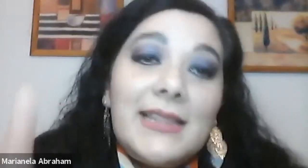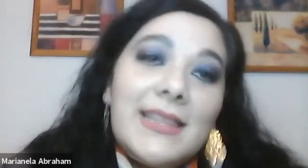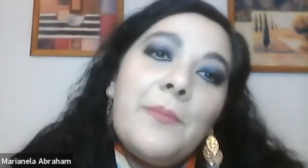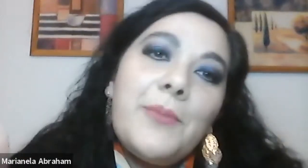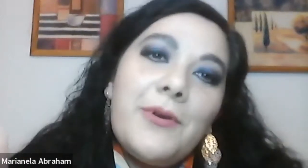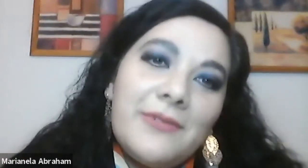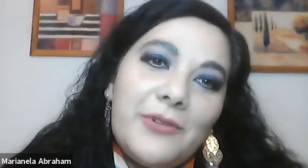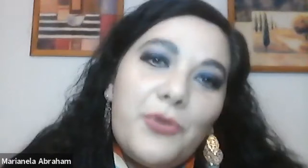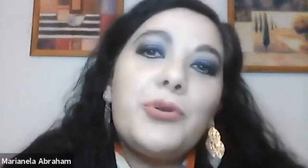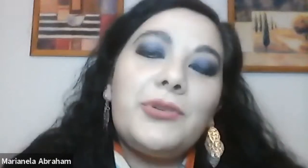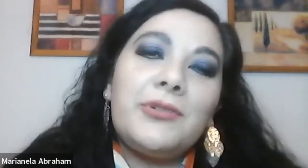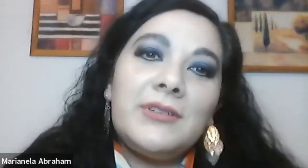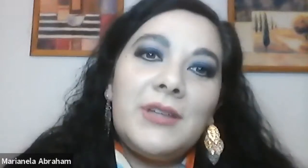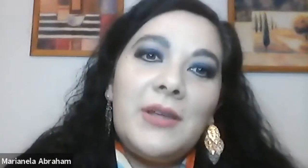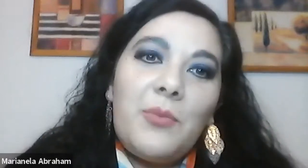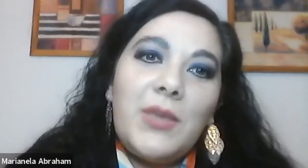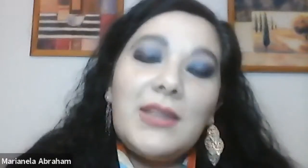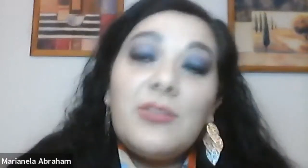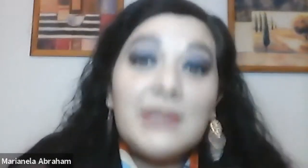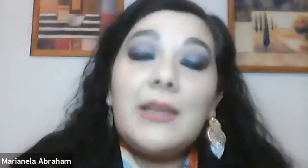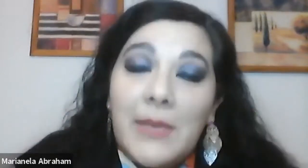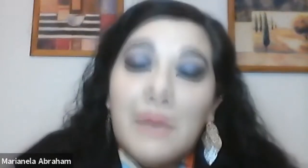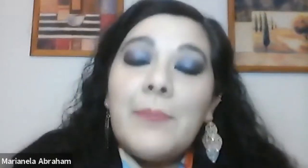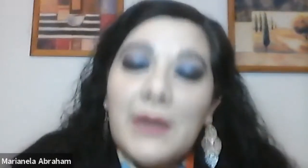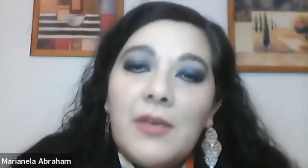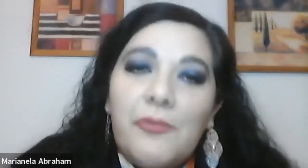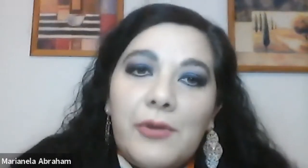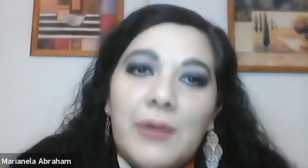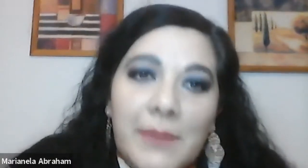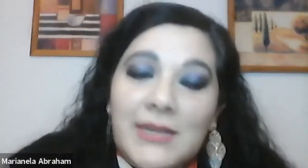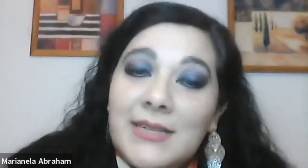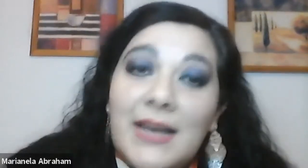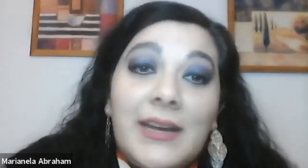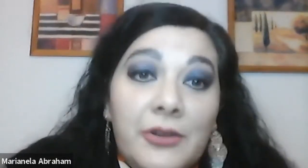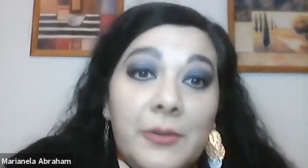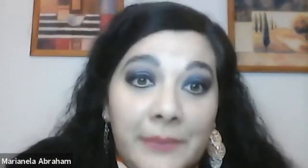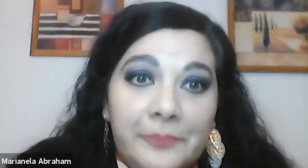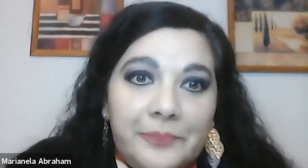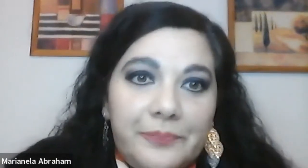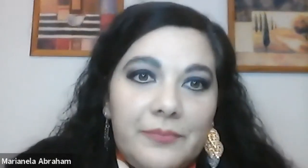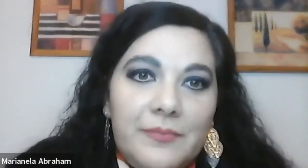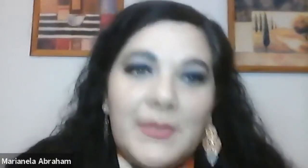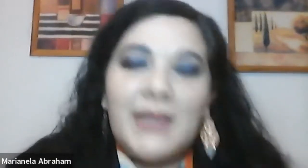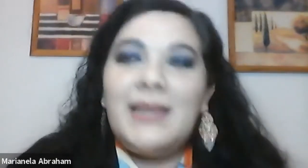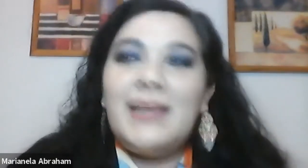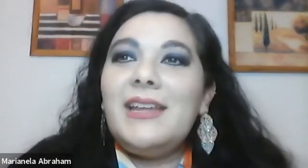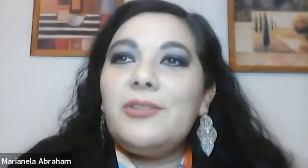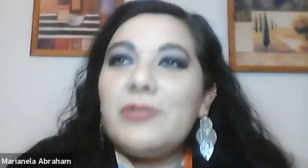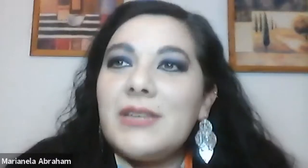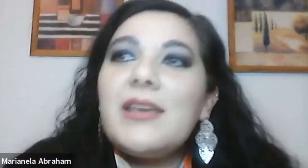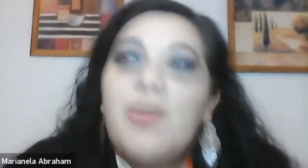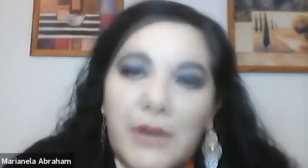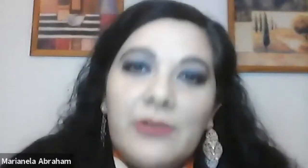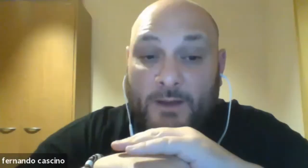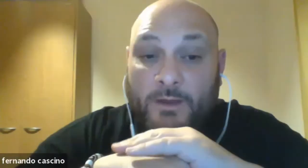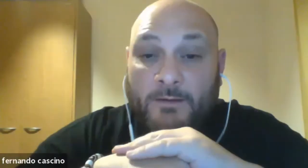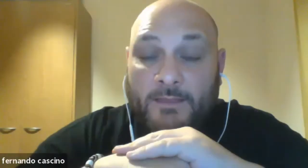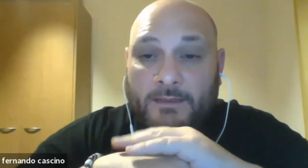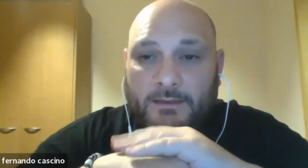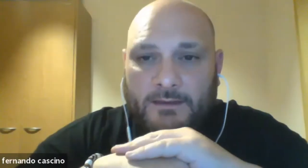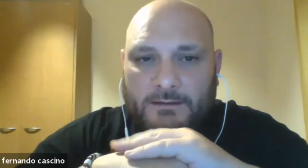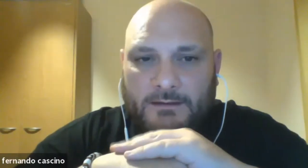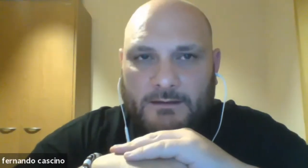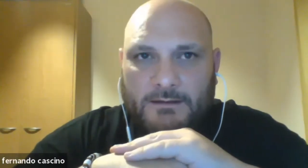en el tiempo justo, ¿viste? Entonces también para mí fue un aprendizaje enorme. Entonces, una forma